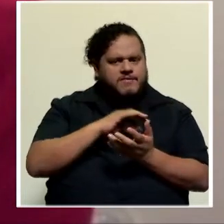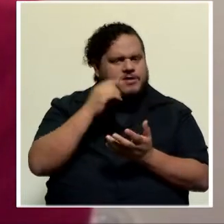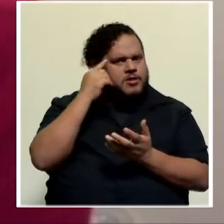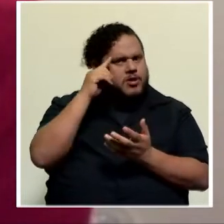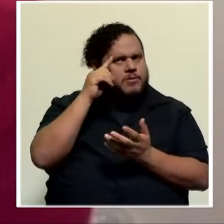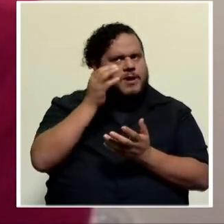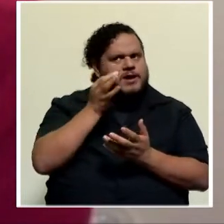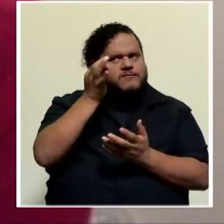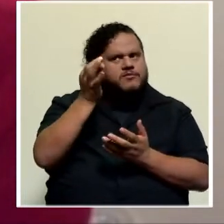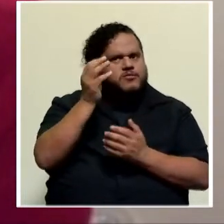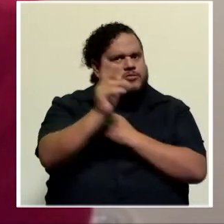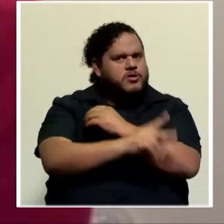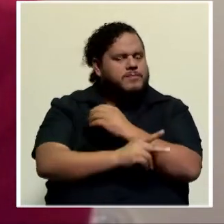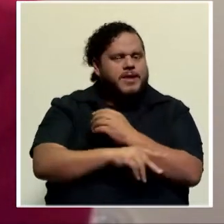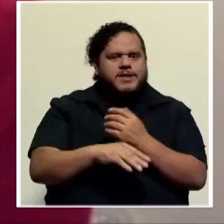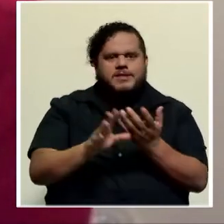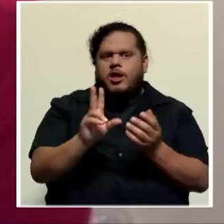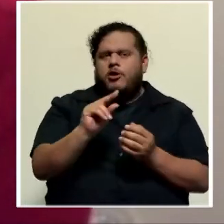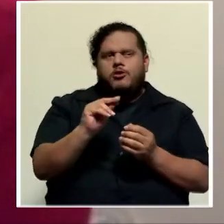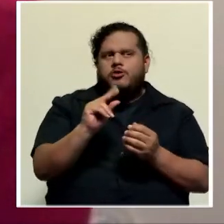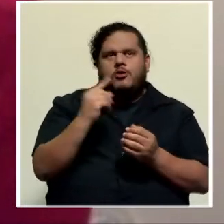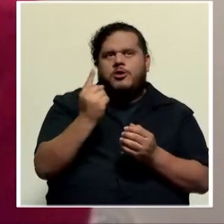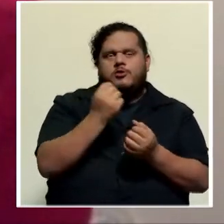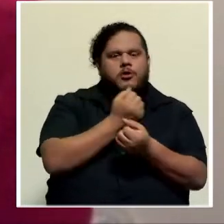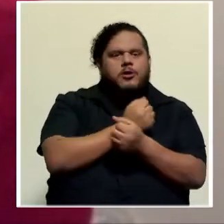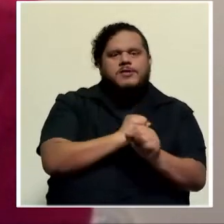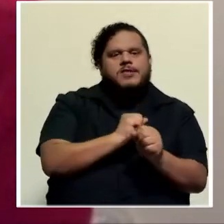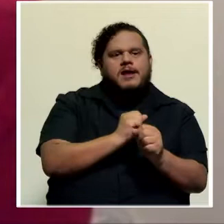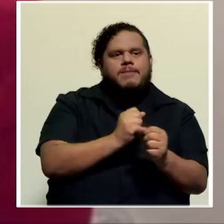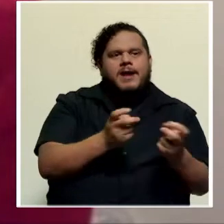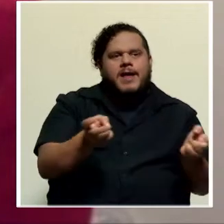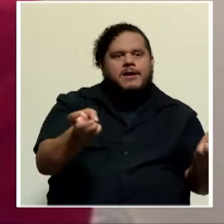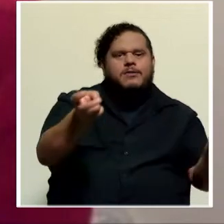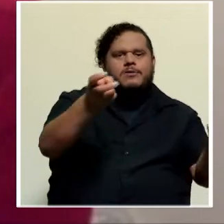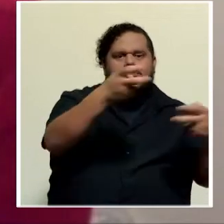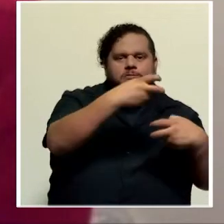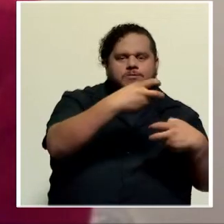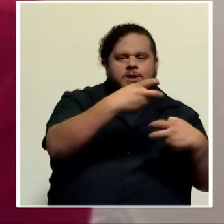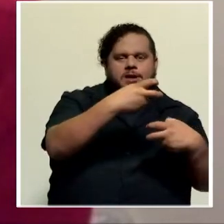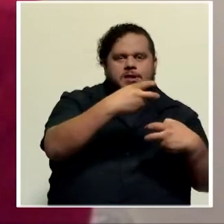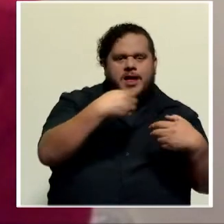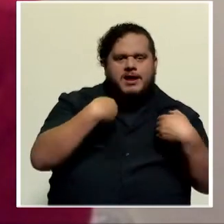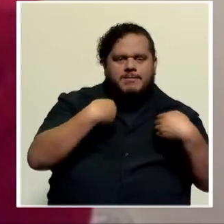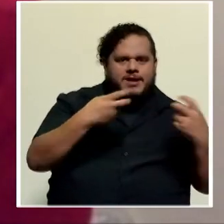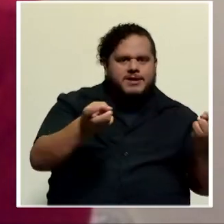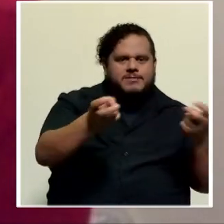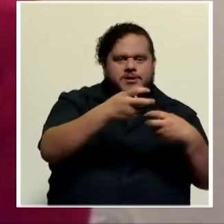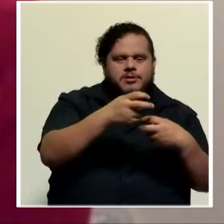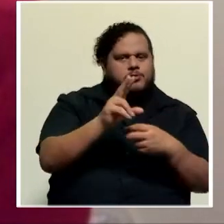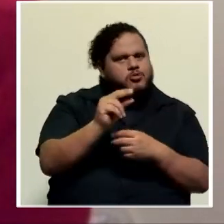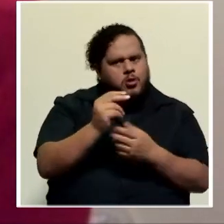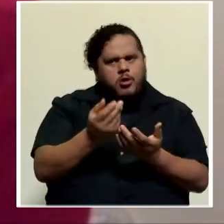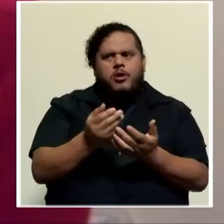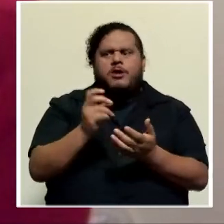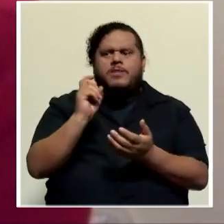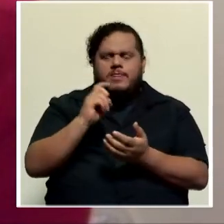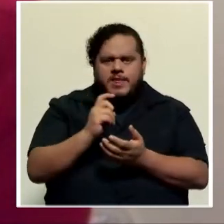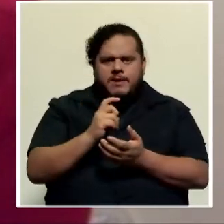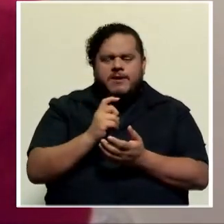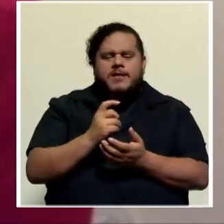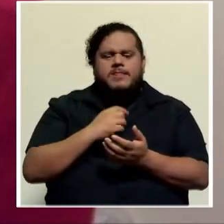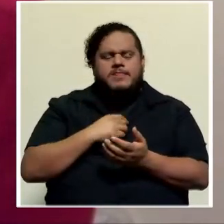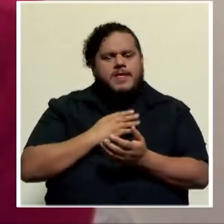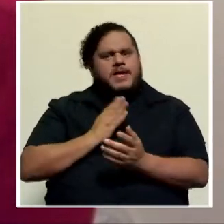por decirlo de alguna manera sarcástica, que lo aborden de manera integral y de manera